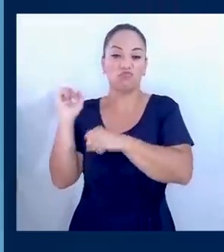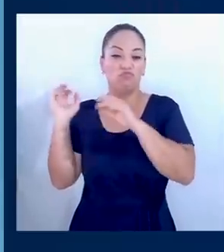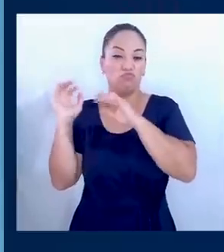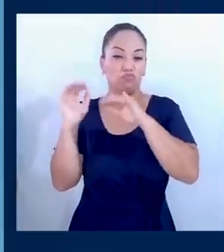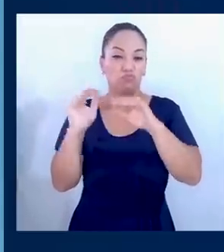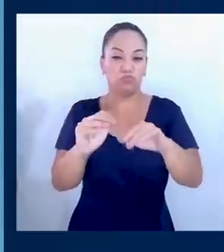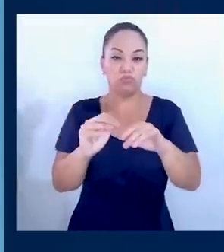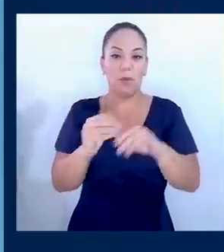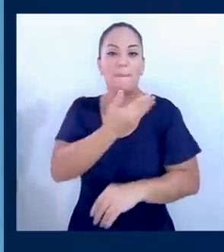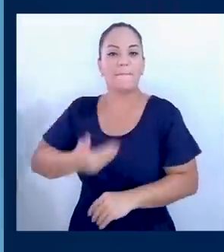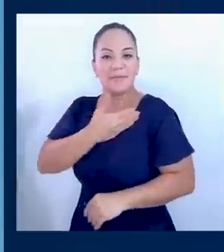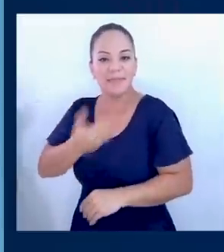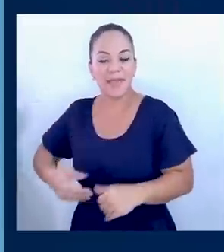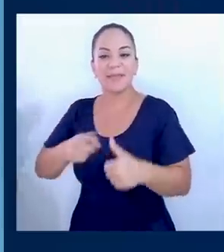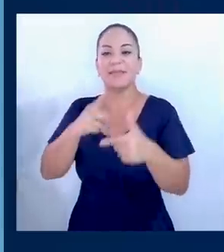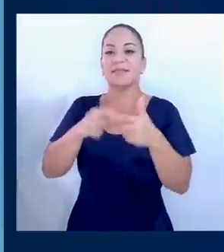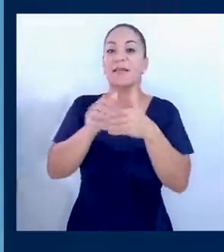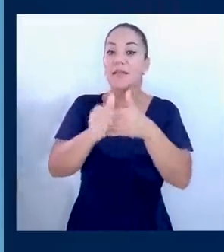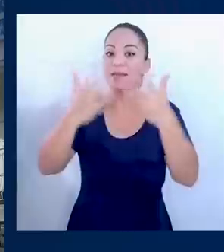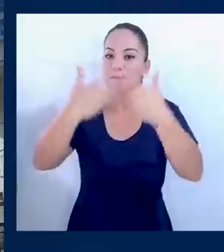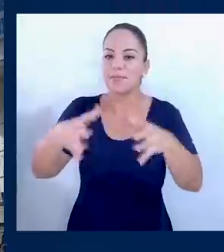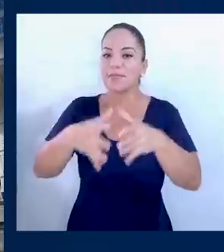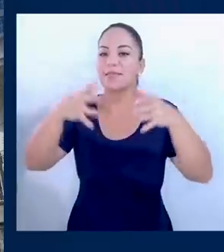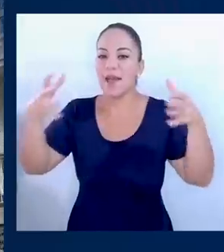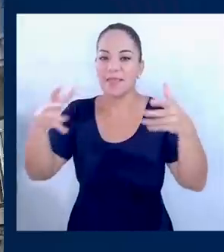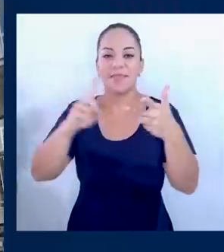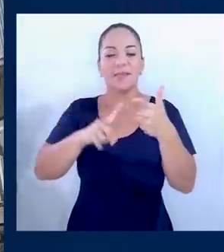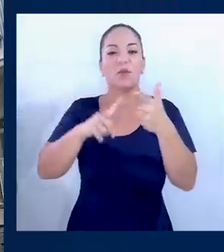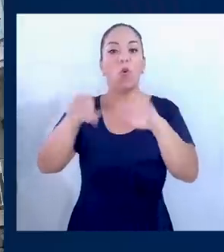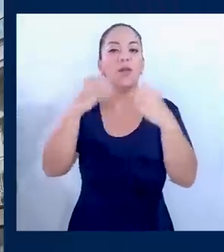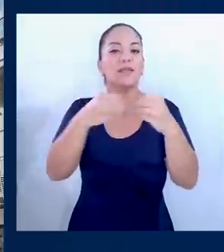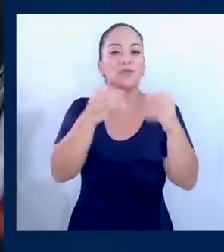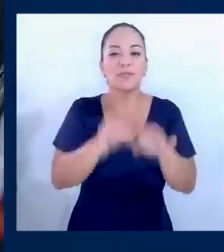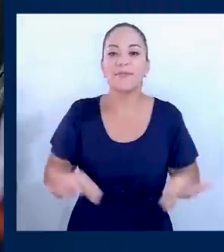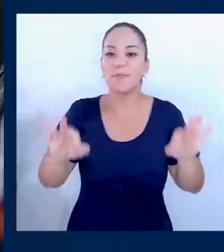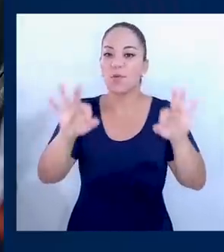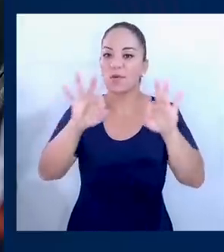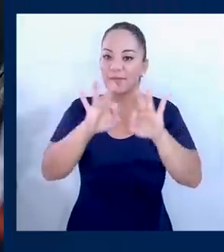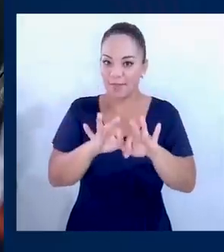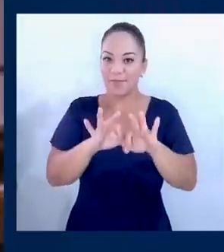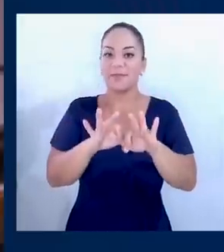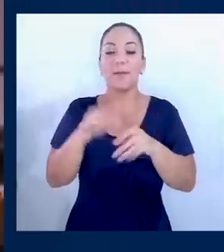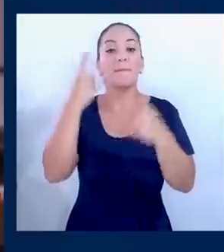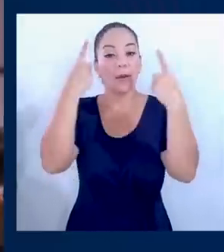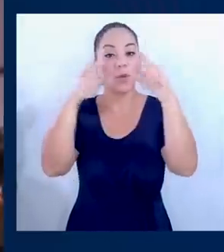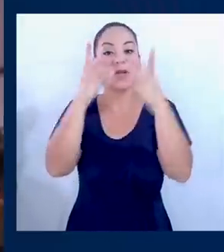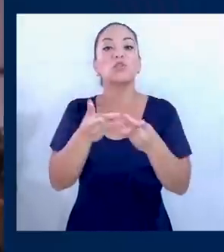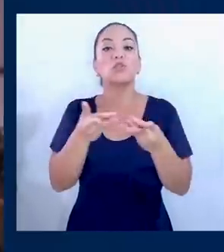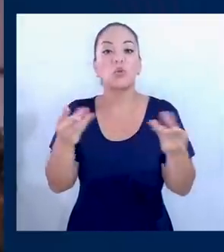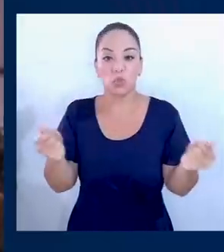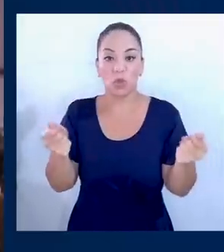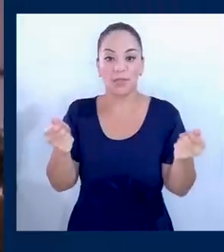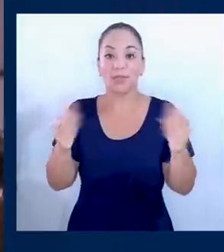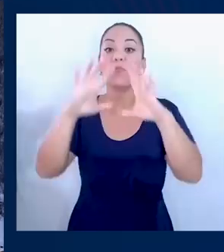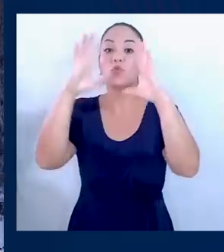a los líderes de las empresas más grandes del mundo y a las organizaciones vitales que impulsan soluciones a nivel